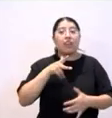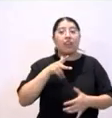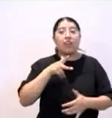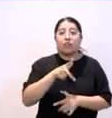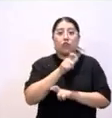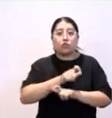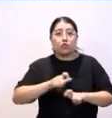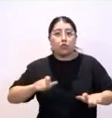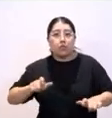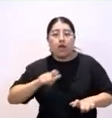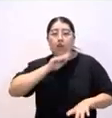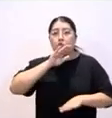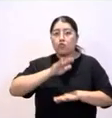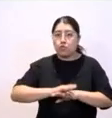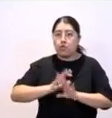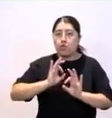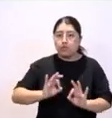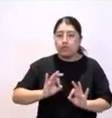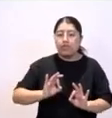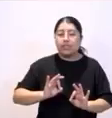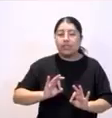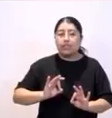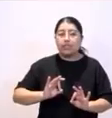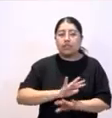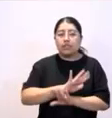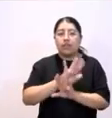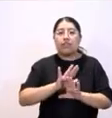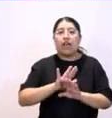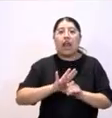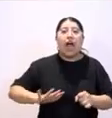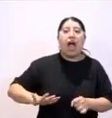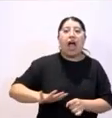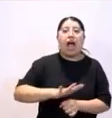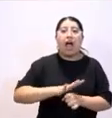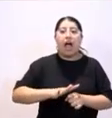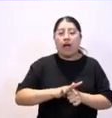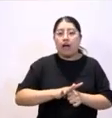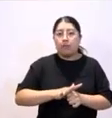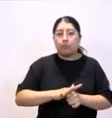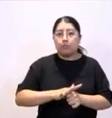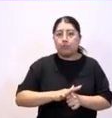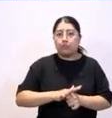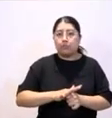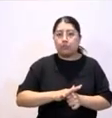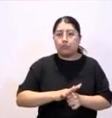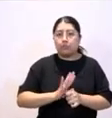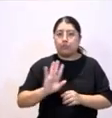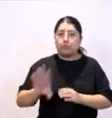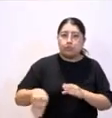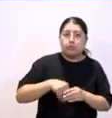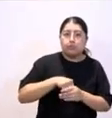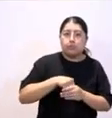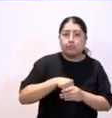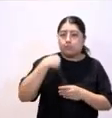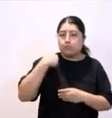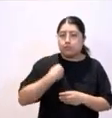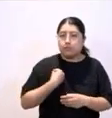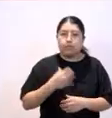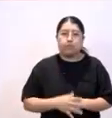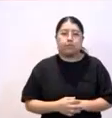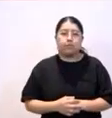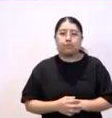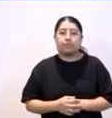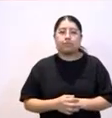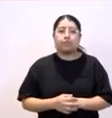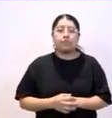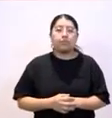de los derechos humanos y constituye en este ámbito uno de los mismos, ¿no? En ese